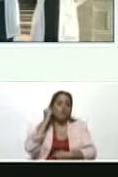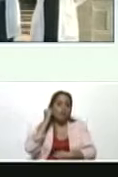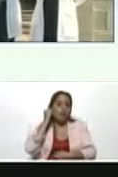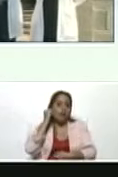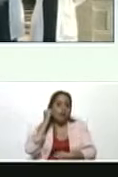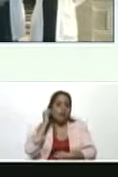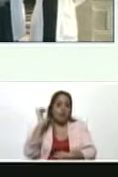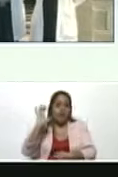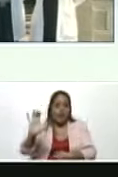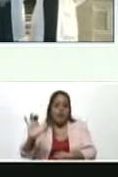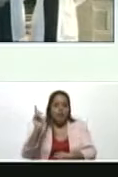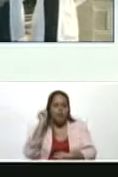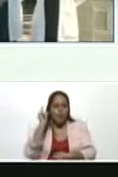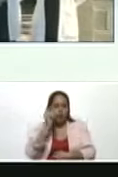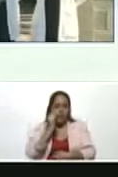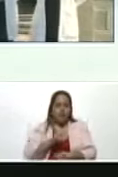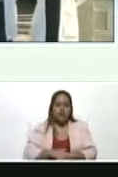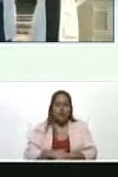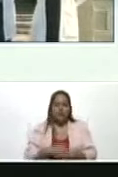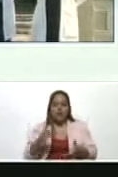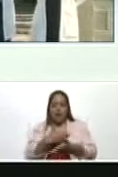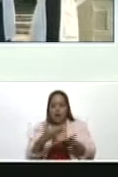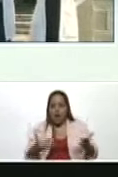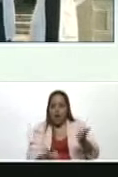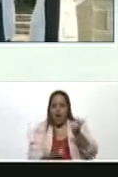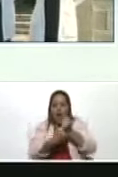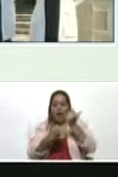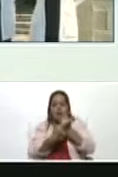del país, aportar